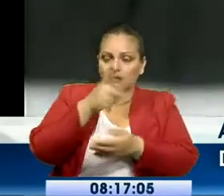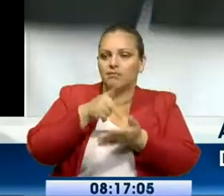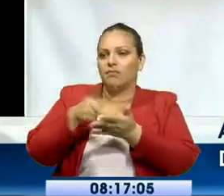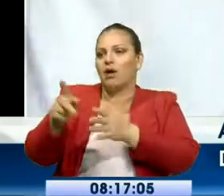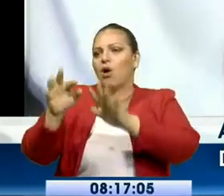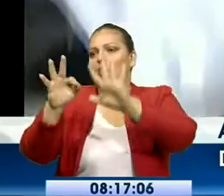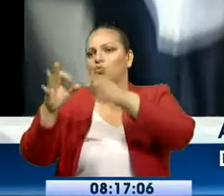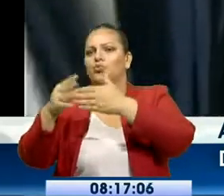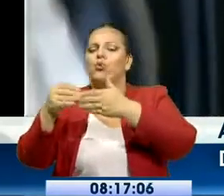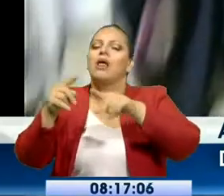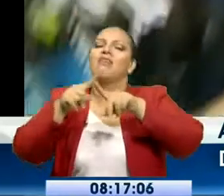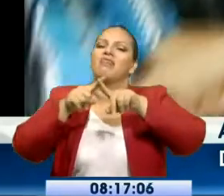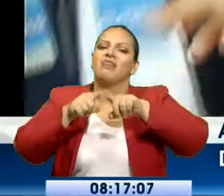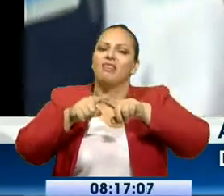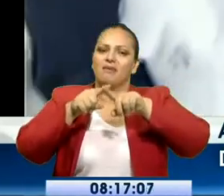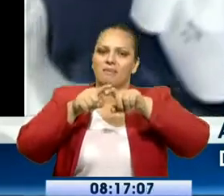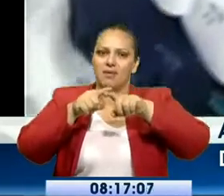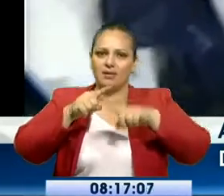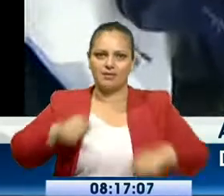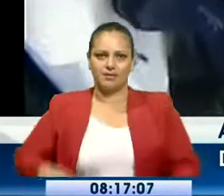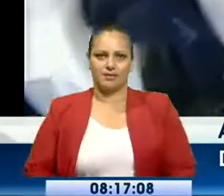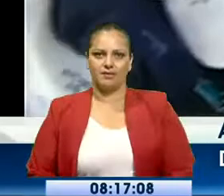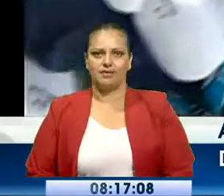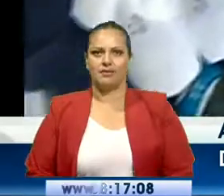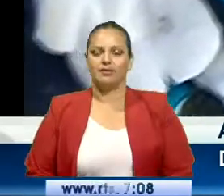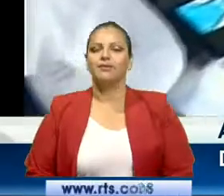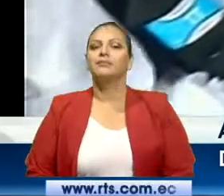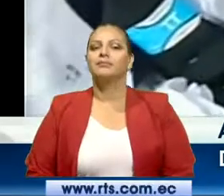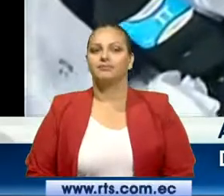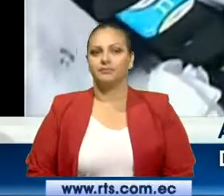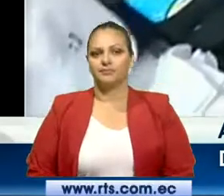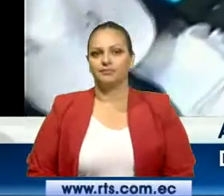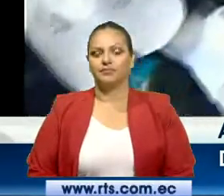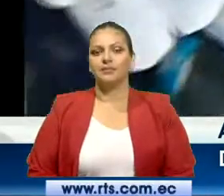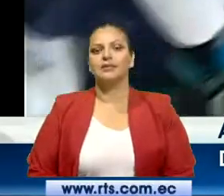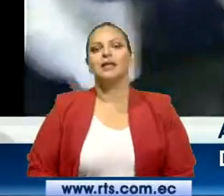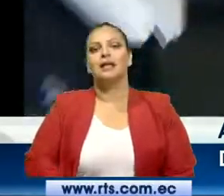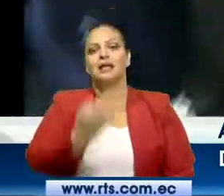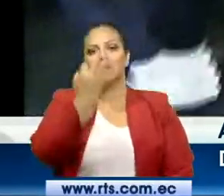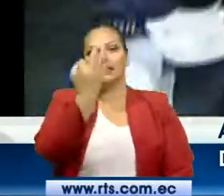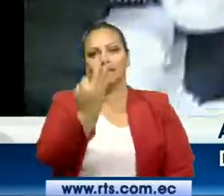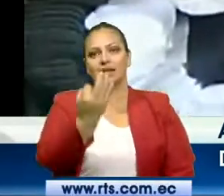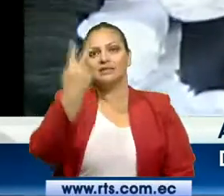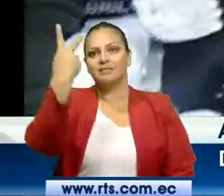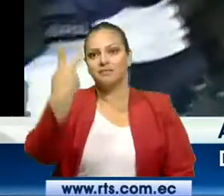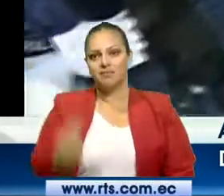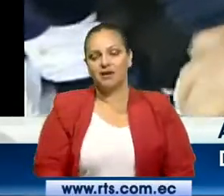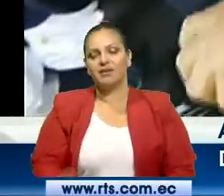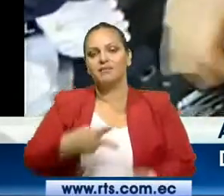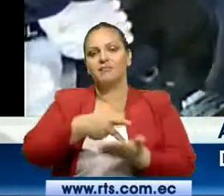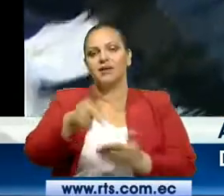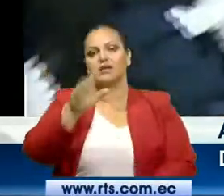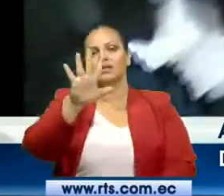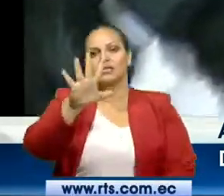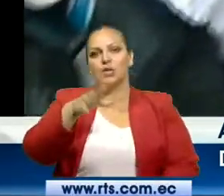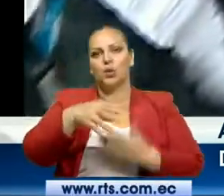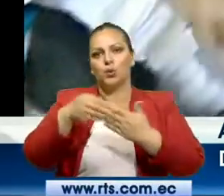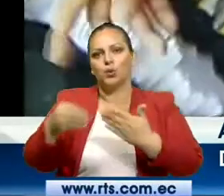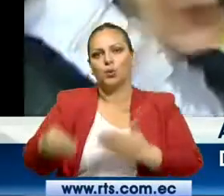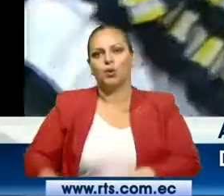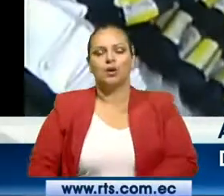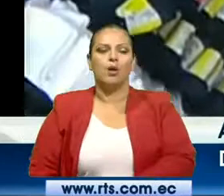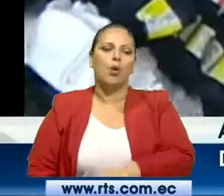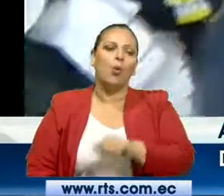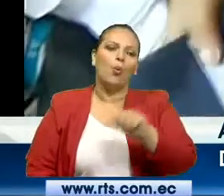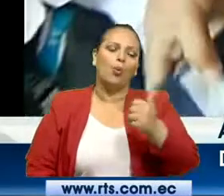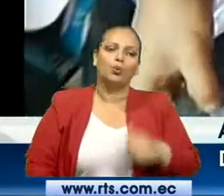textura claro este día que está en las cinco de la al cuarto de ahí este de aquí están a tres dólares así dos cualquier tres por cinco o las